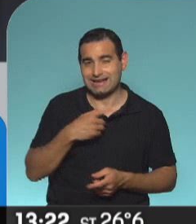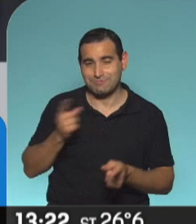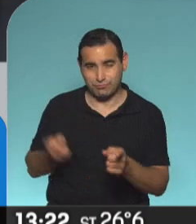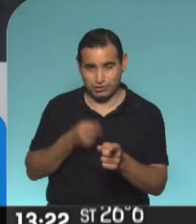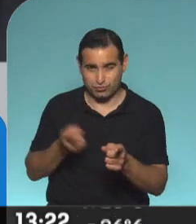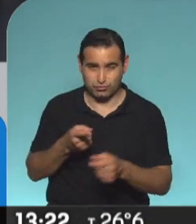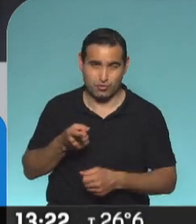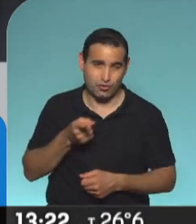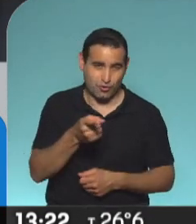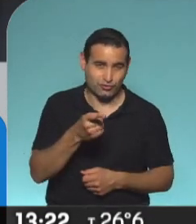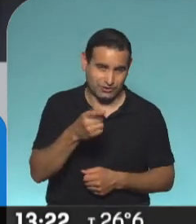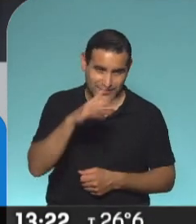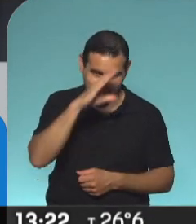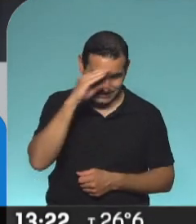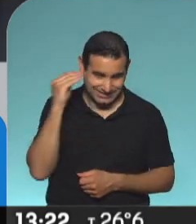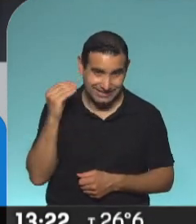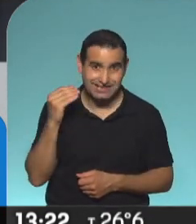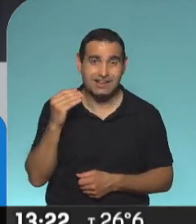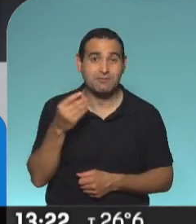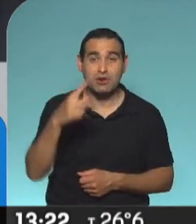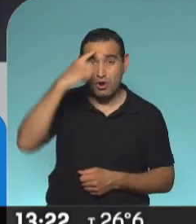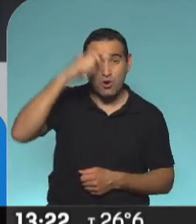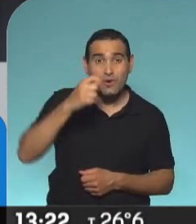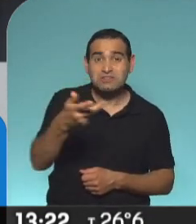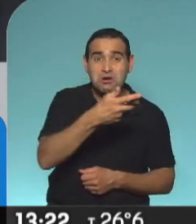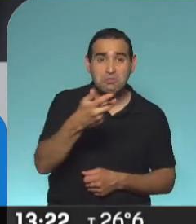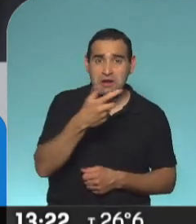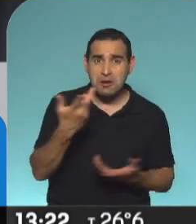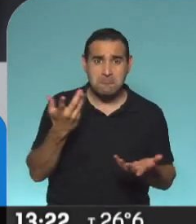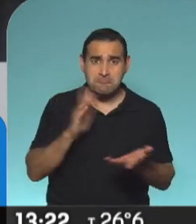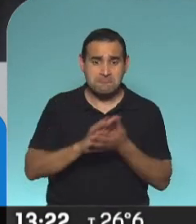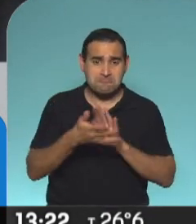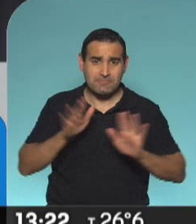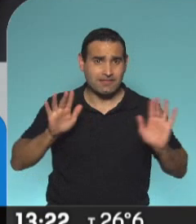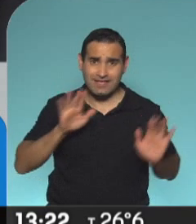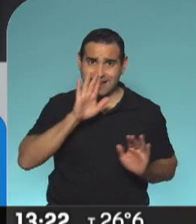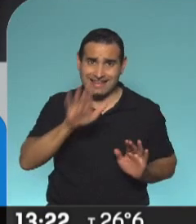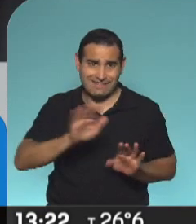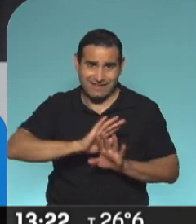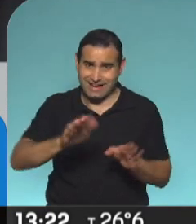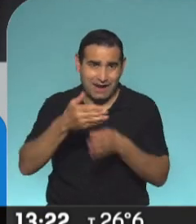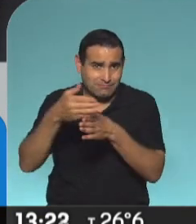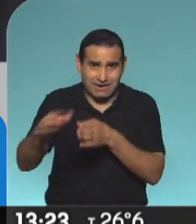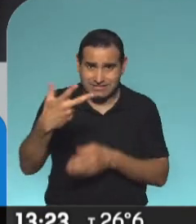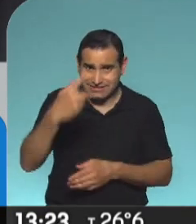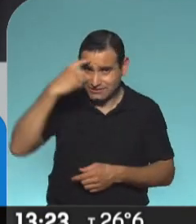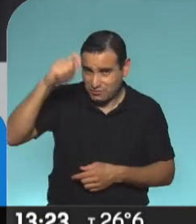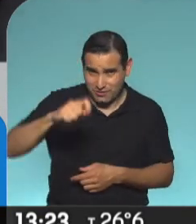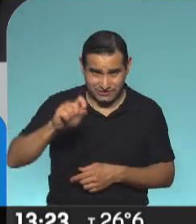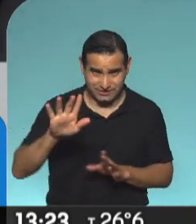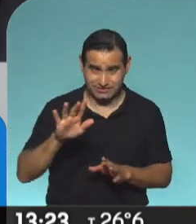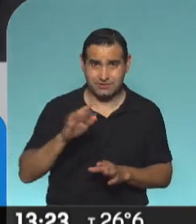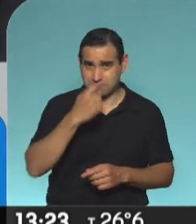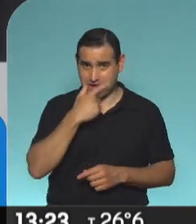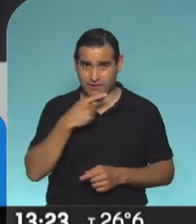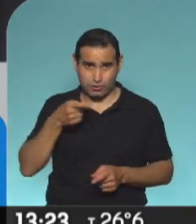Poder Judicial contra la expresidenta, tuvieron nula participación. Es más, y quiero repasar un detalle que es muy importante,